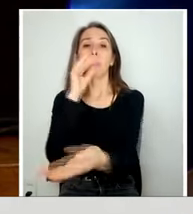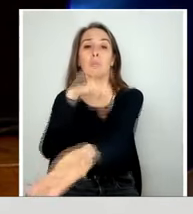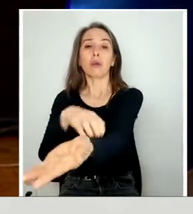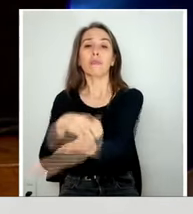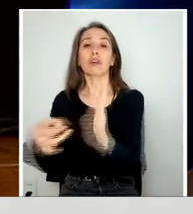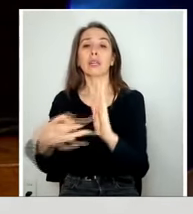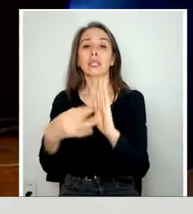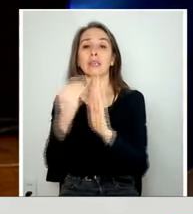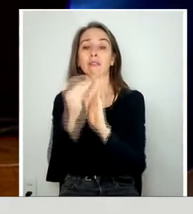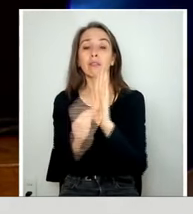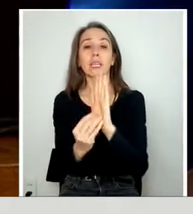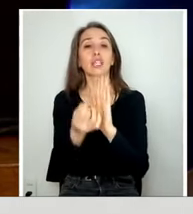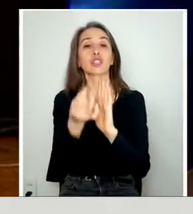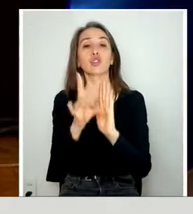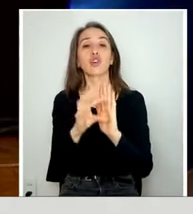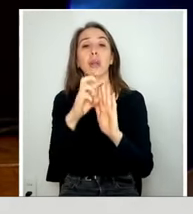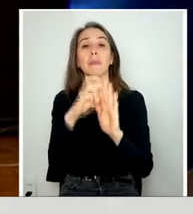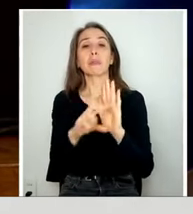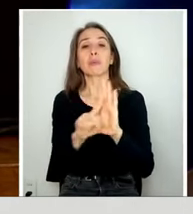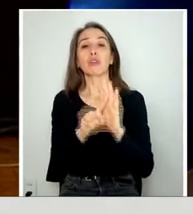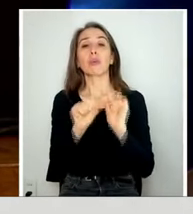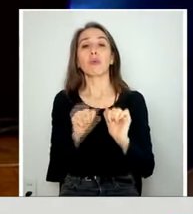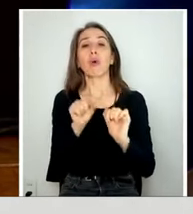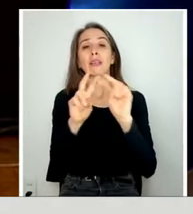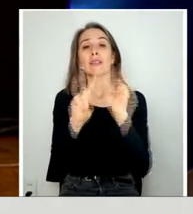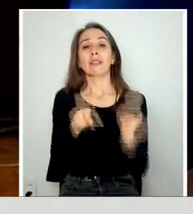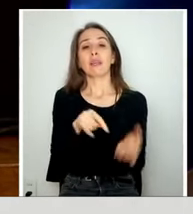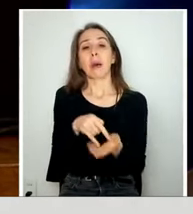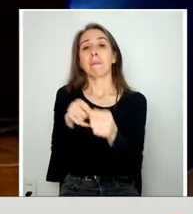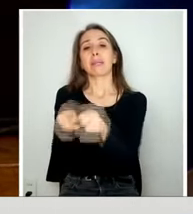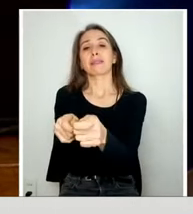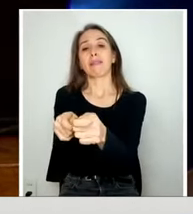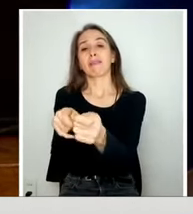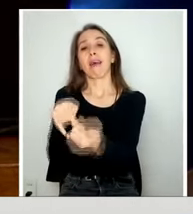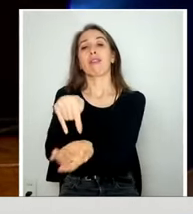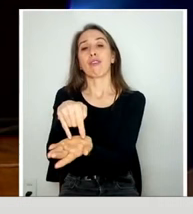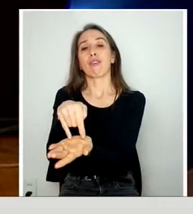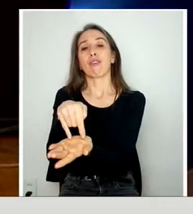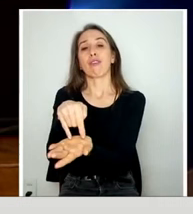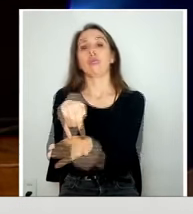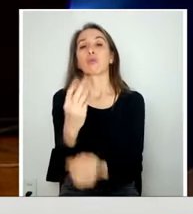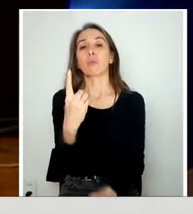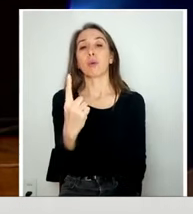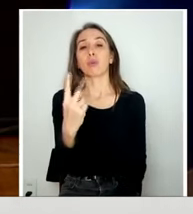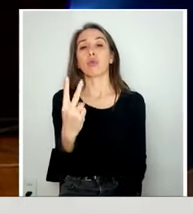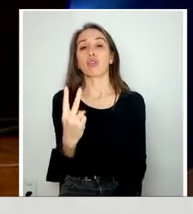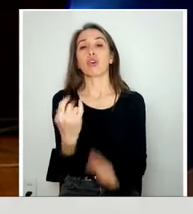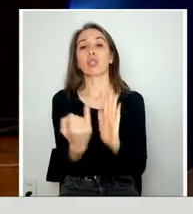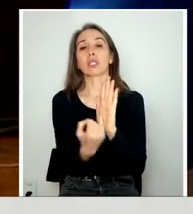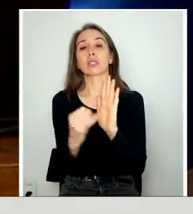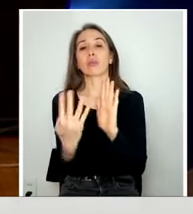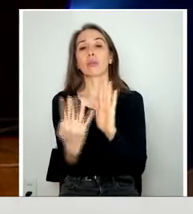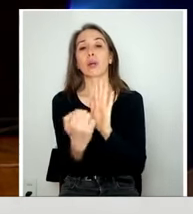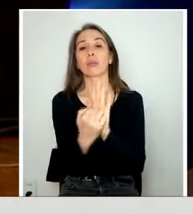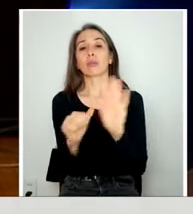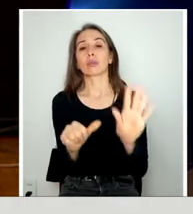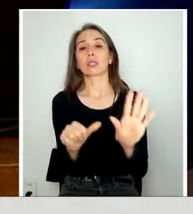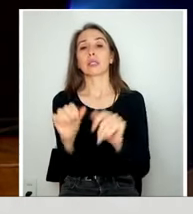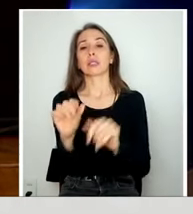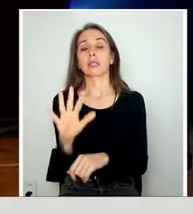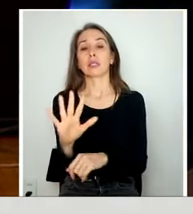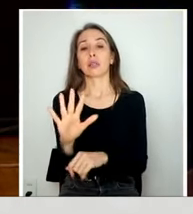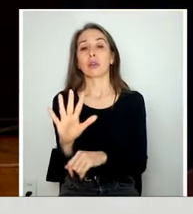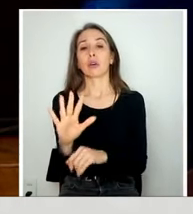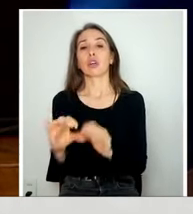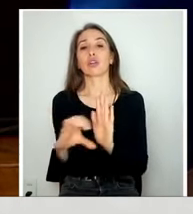de iniciativa exclusiva del presidente de la República dispuestas en los numerales 1 y 2 del inciso cuarto del artículo 65 de